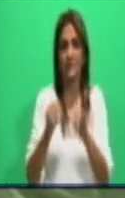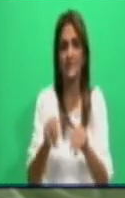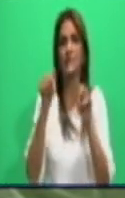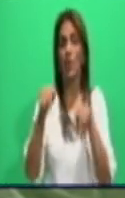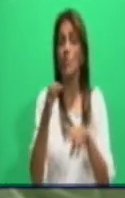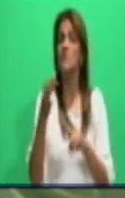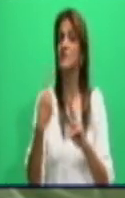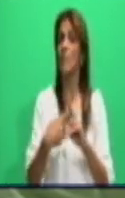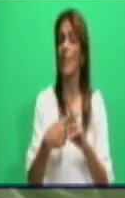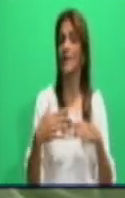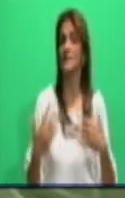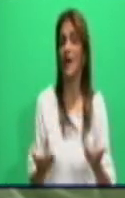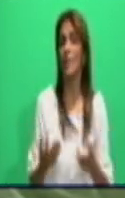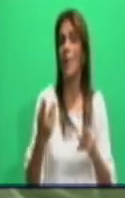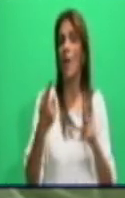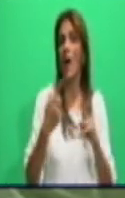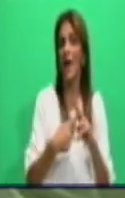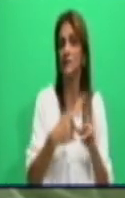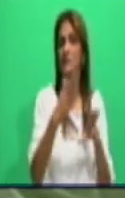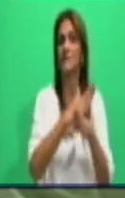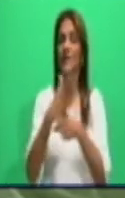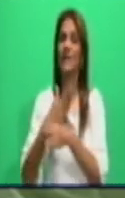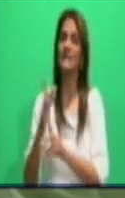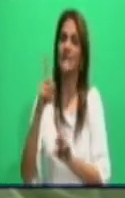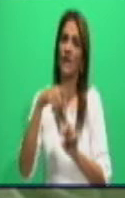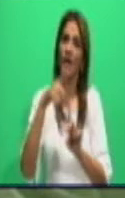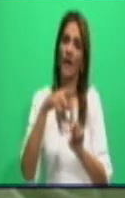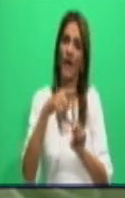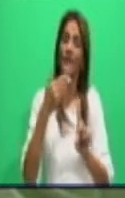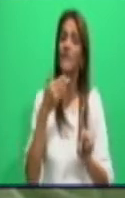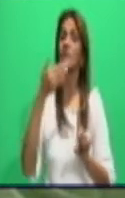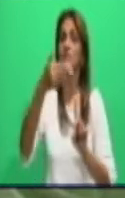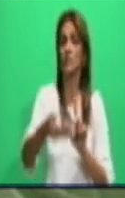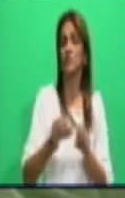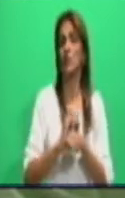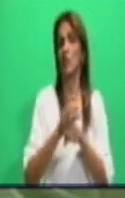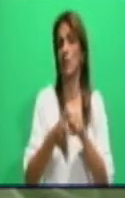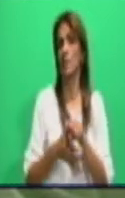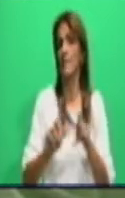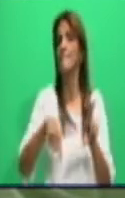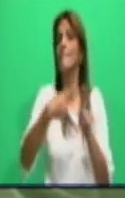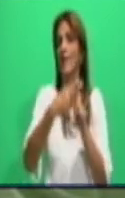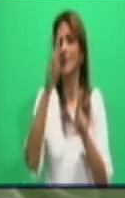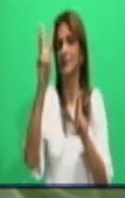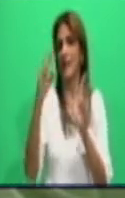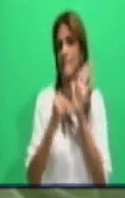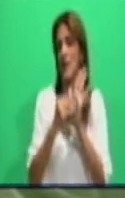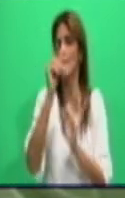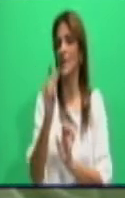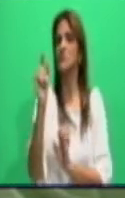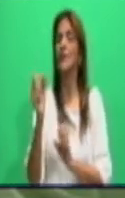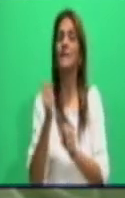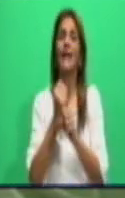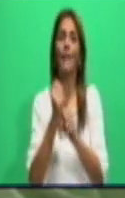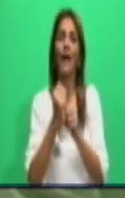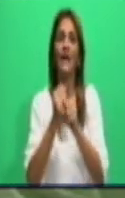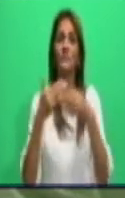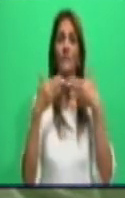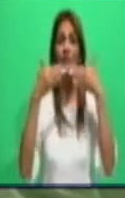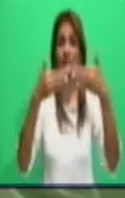y asegura en diferentes tareas de la comida el enfrentamiento la cob y más de 3000 personas 3.000 personas que se